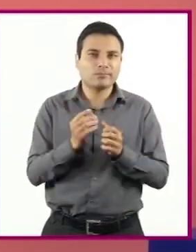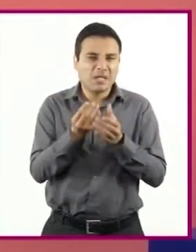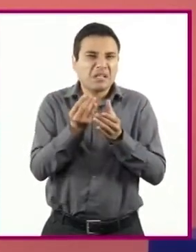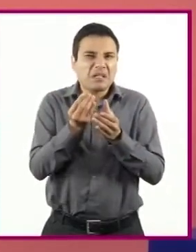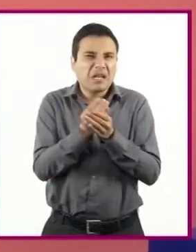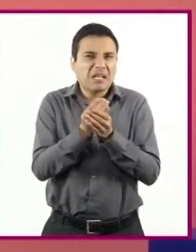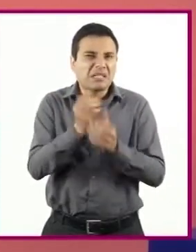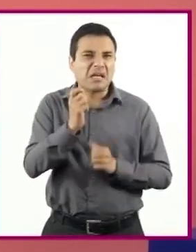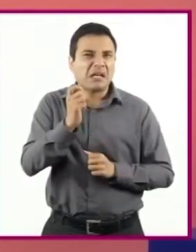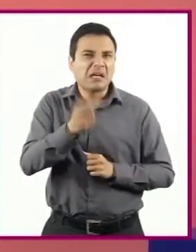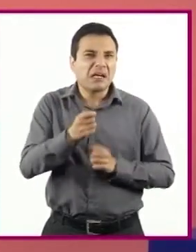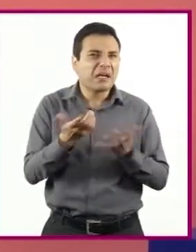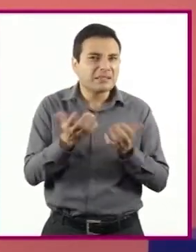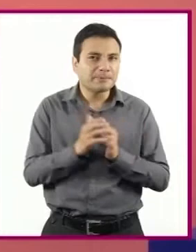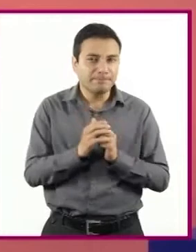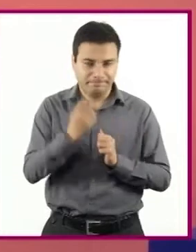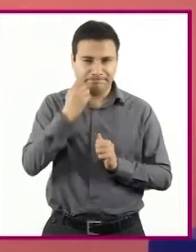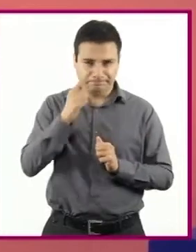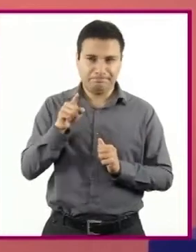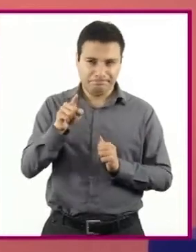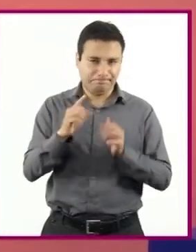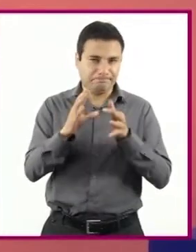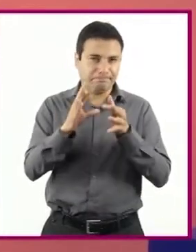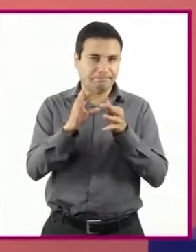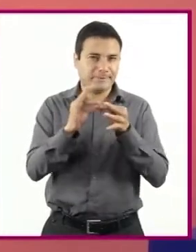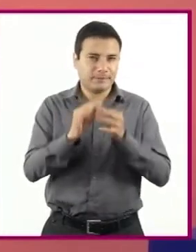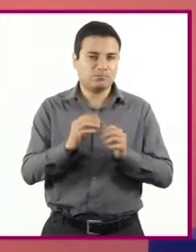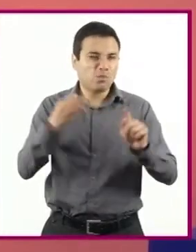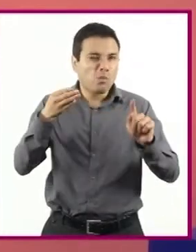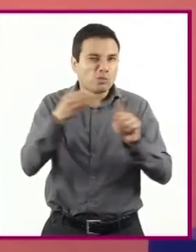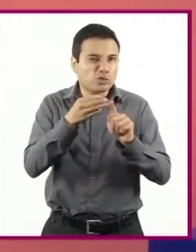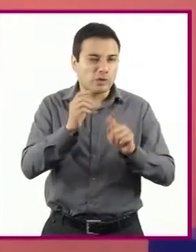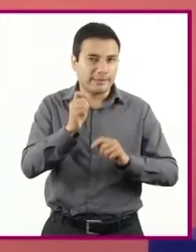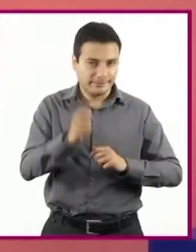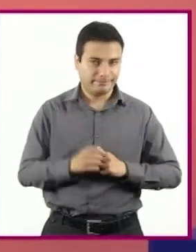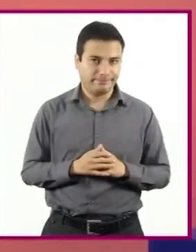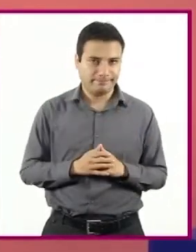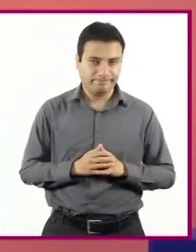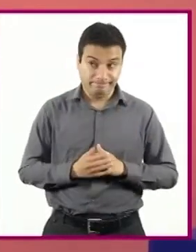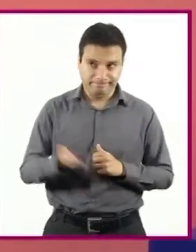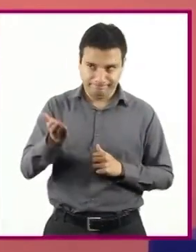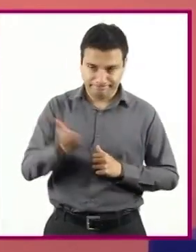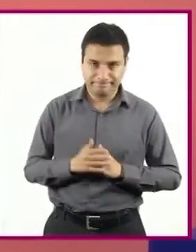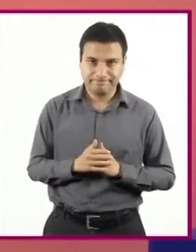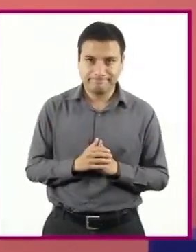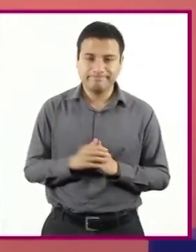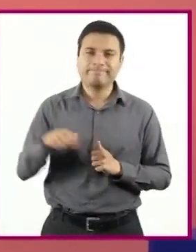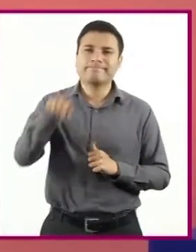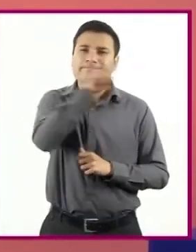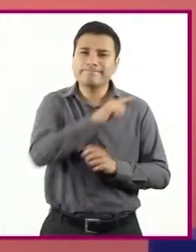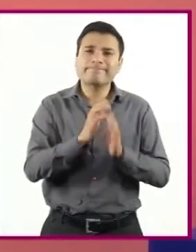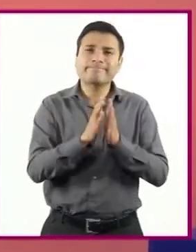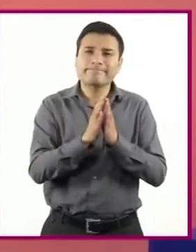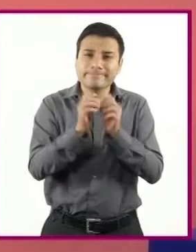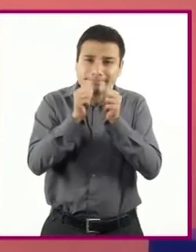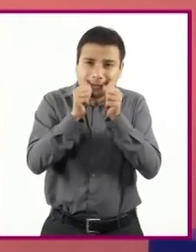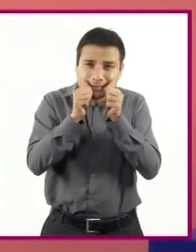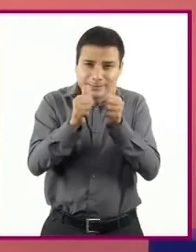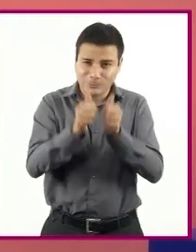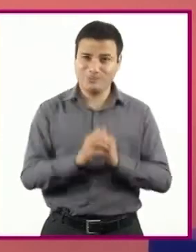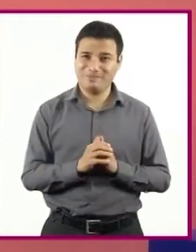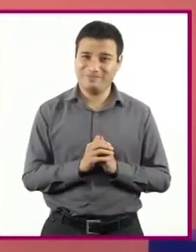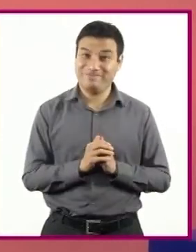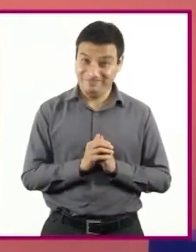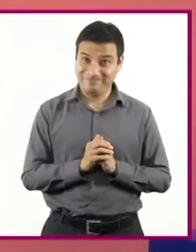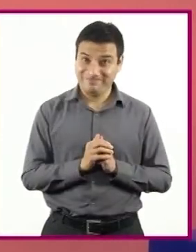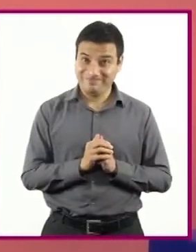nuestra sesión, además de hablarnos sobre el propósito a los alumnos en casa. Les pedimos estar muy atentas y